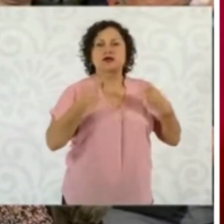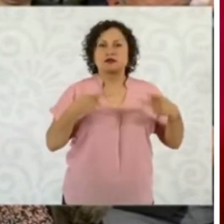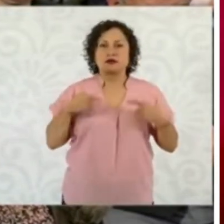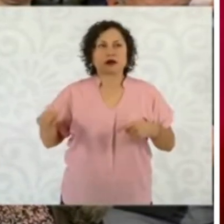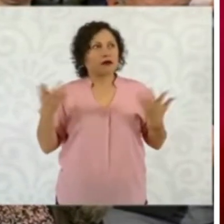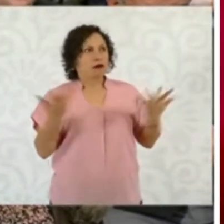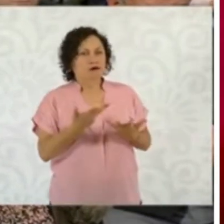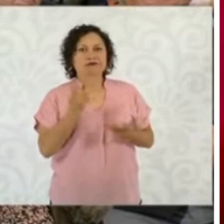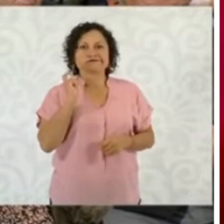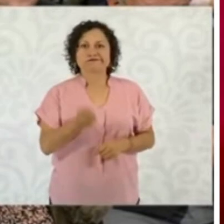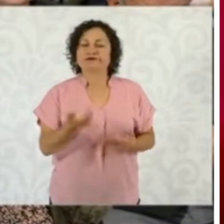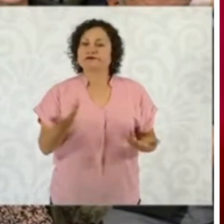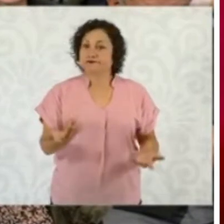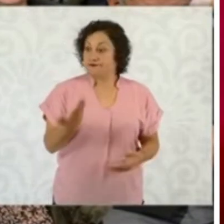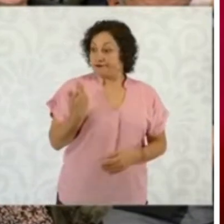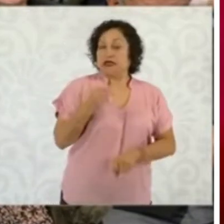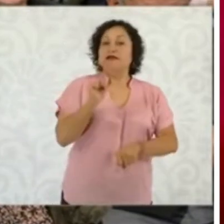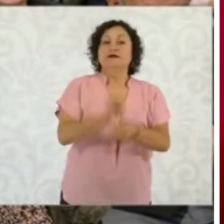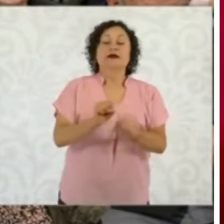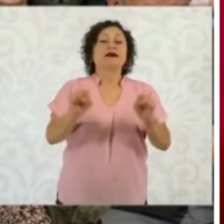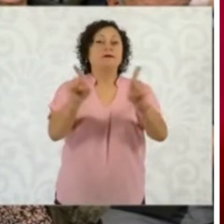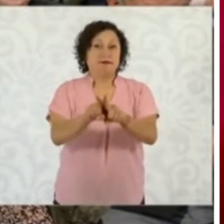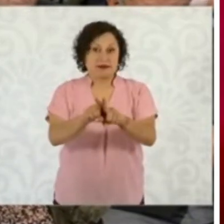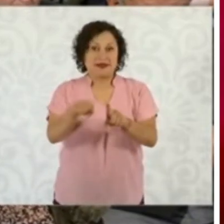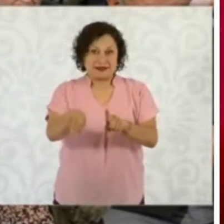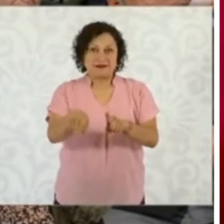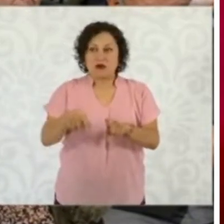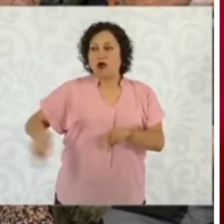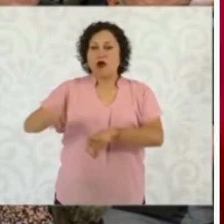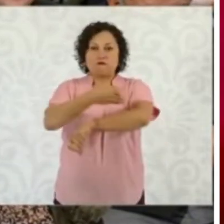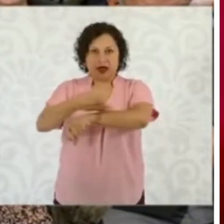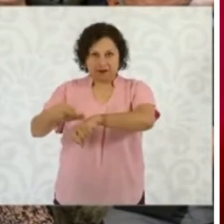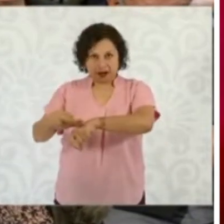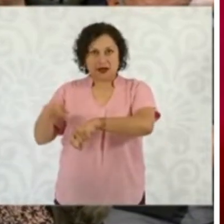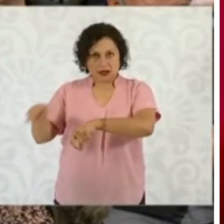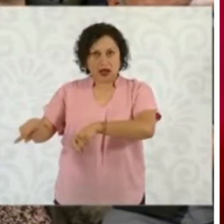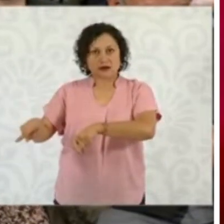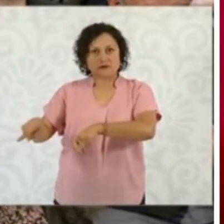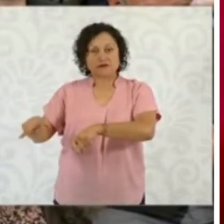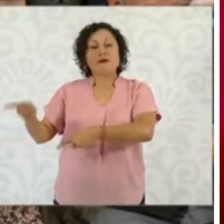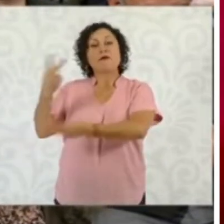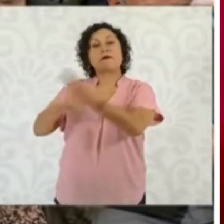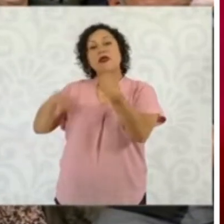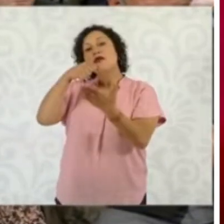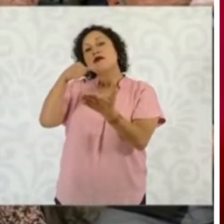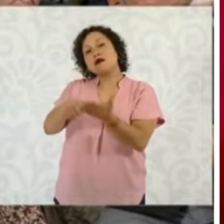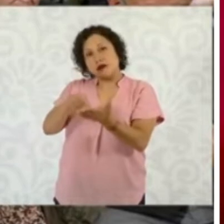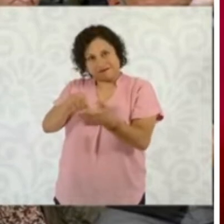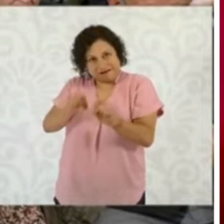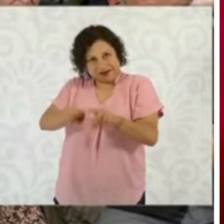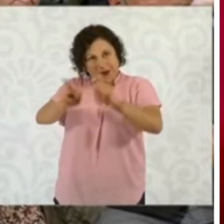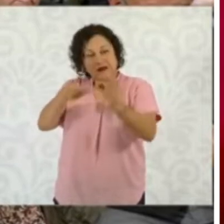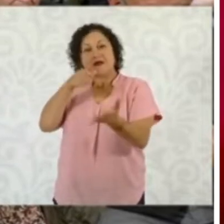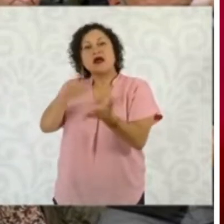ya algunas semanas vino una delegación de estas familias a dejar un escrito aquí a ustedes sobre este tema, y